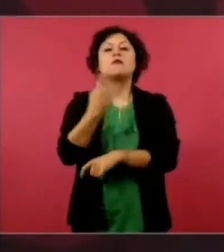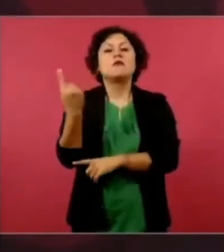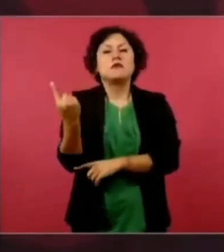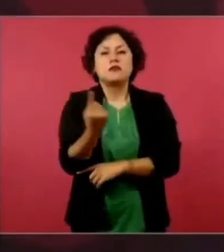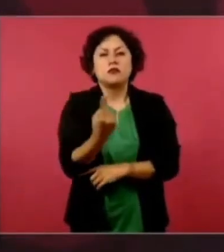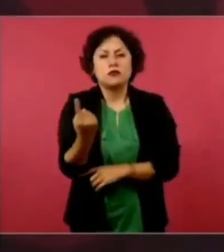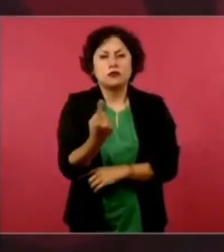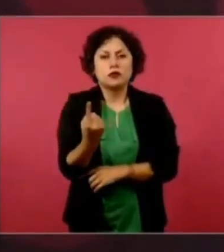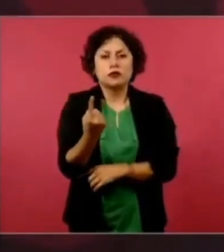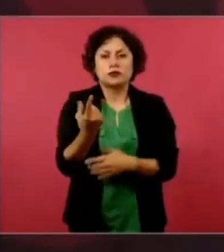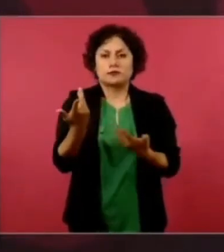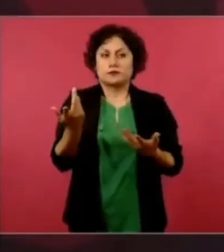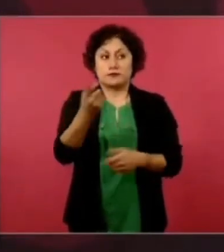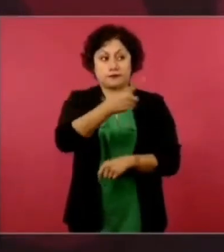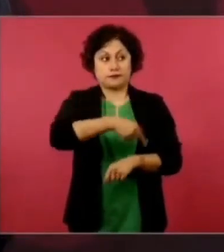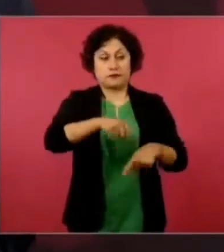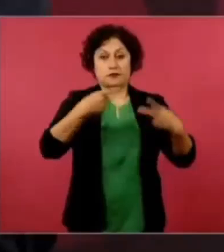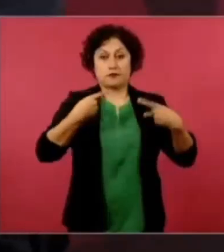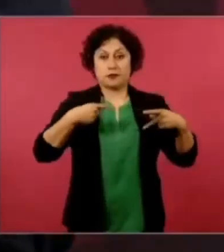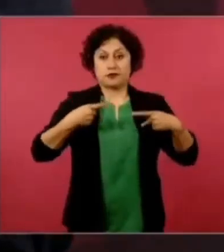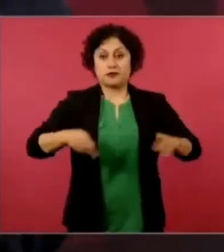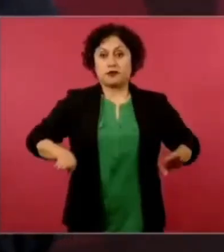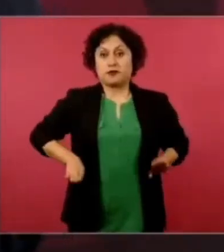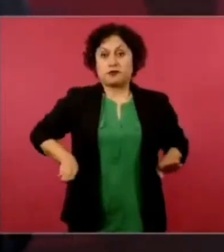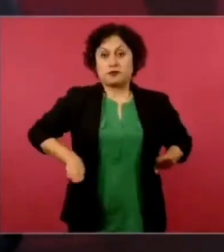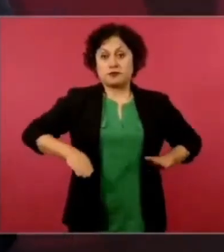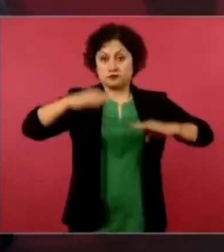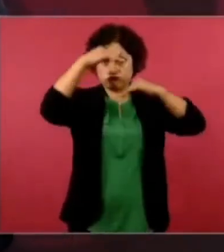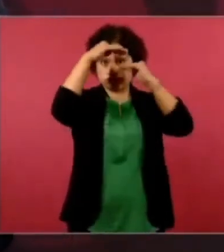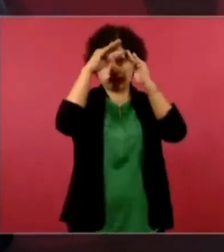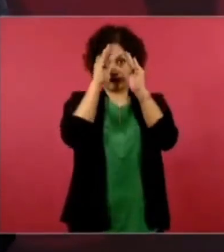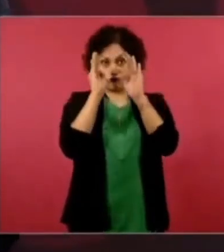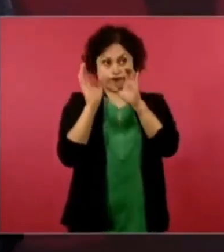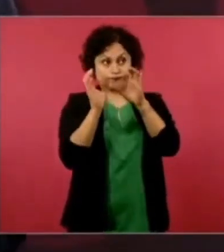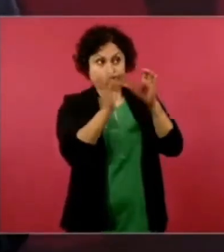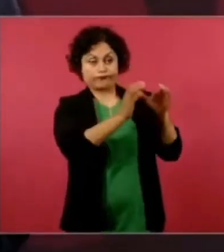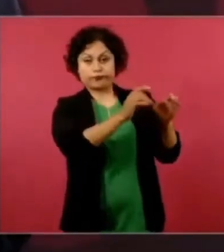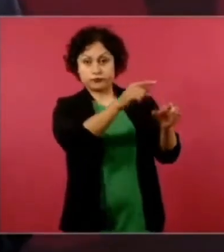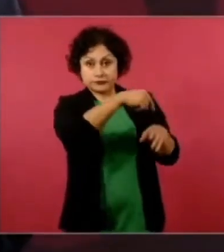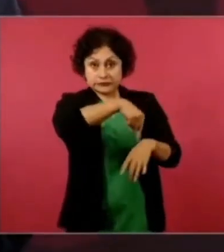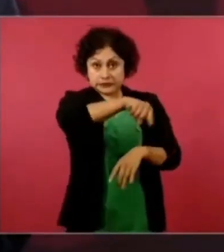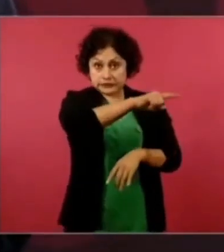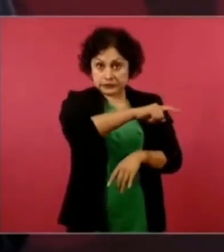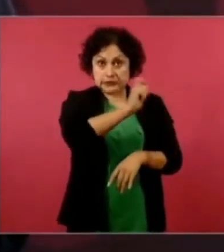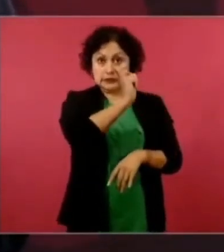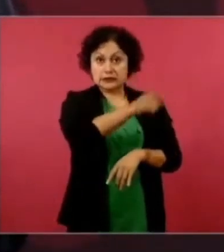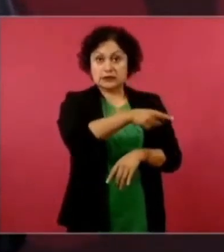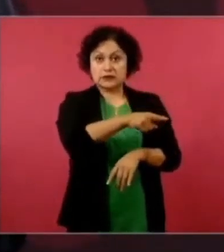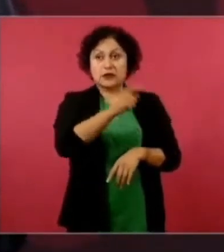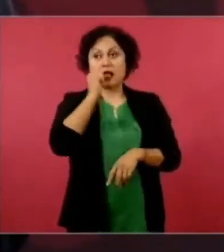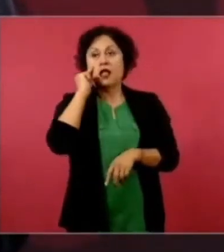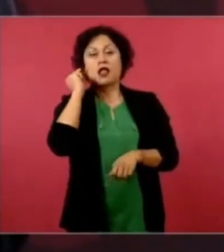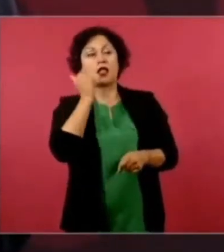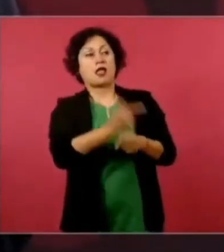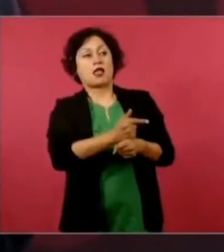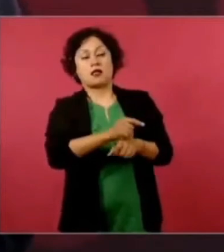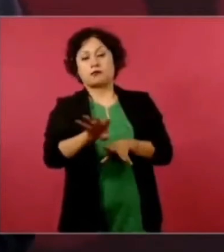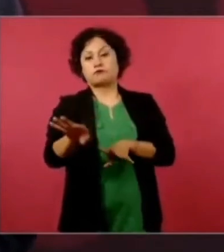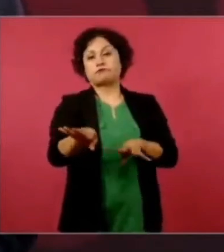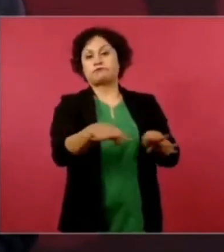los conservadores se quedan sin banderas,